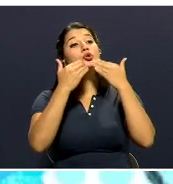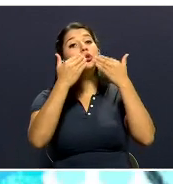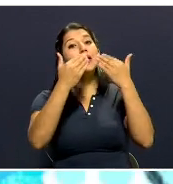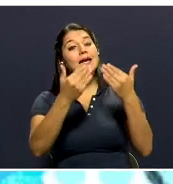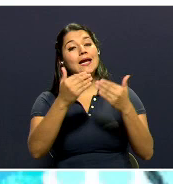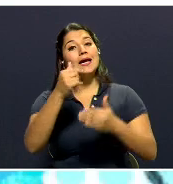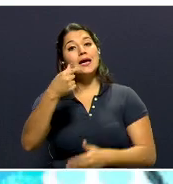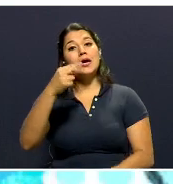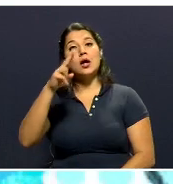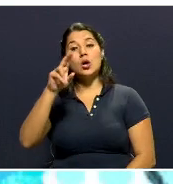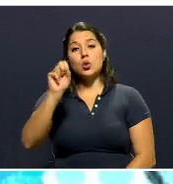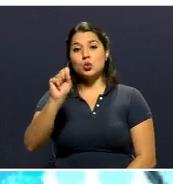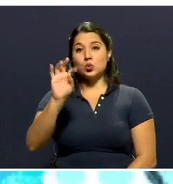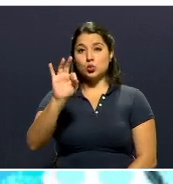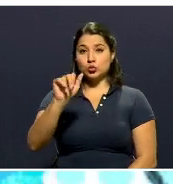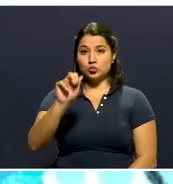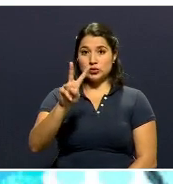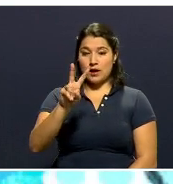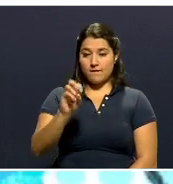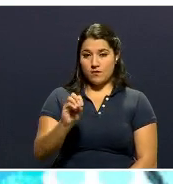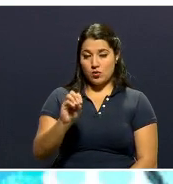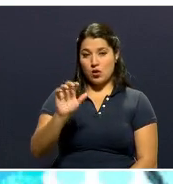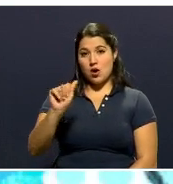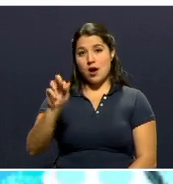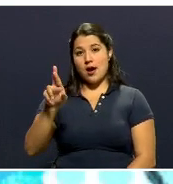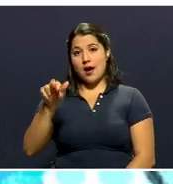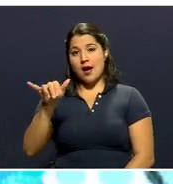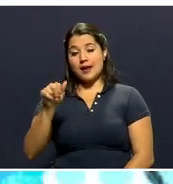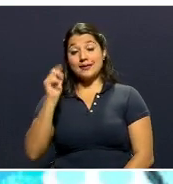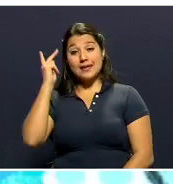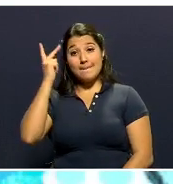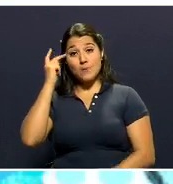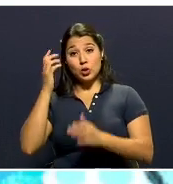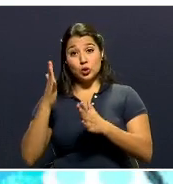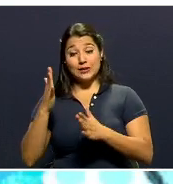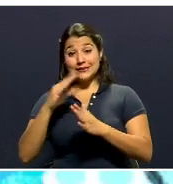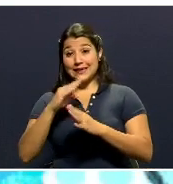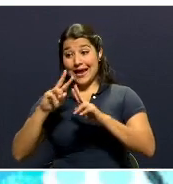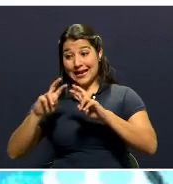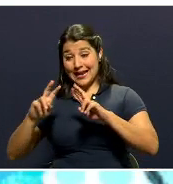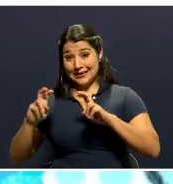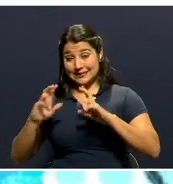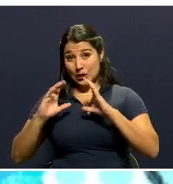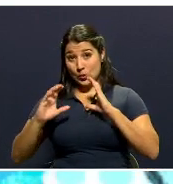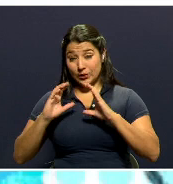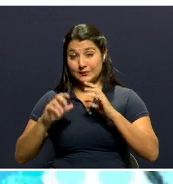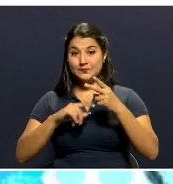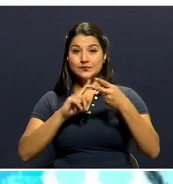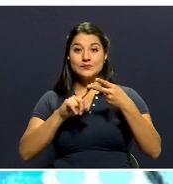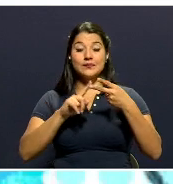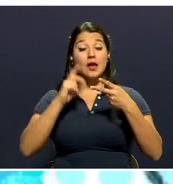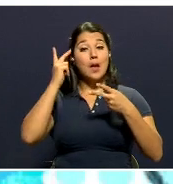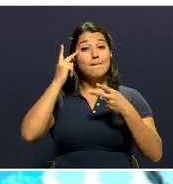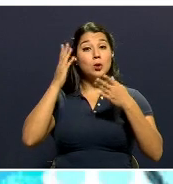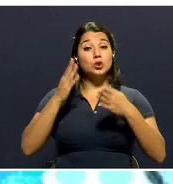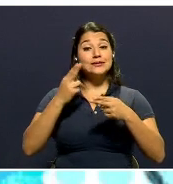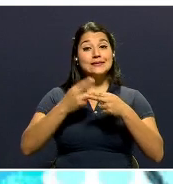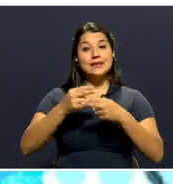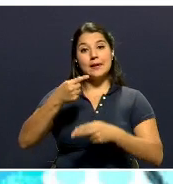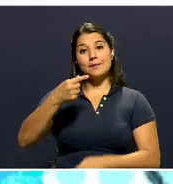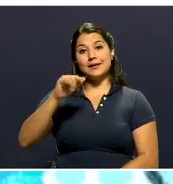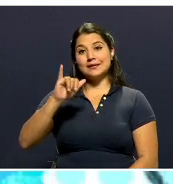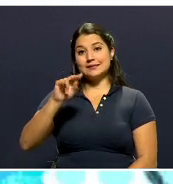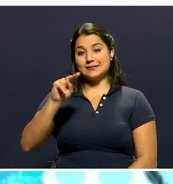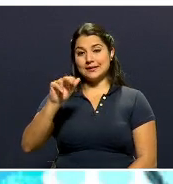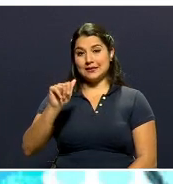gracias, Gustavo Araya, politólogo y analista de comunicación, Gustavo Araya, y a la politóloga Gina Cibaja.